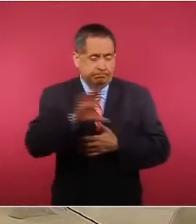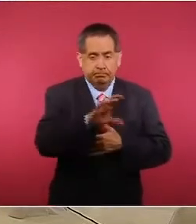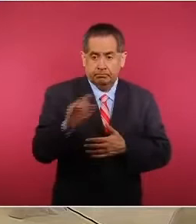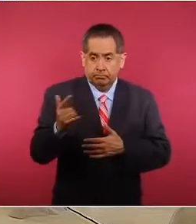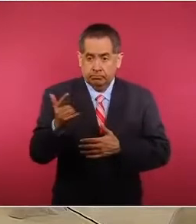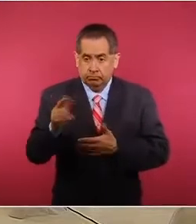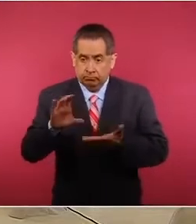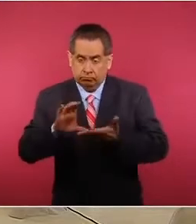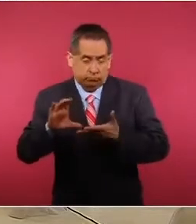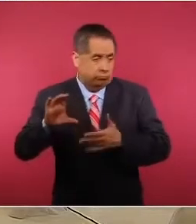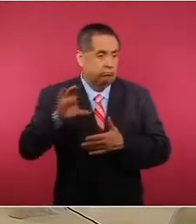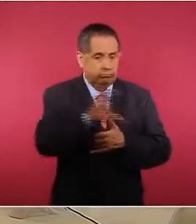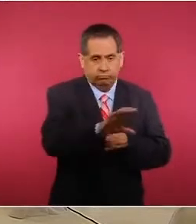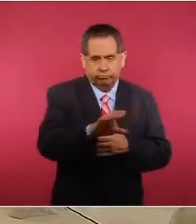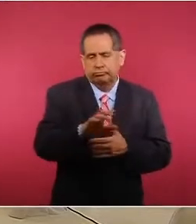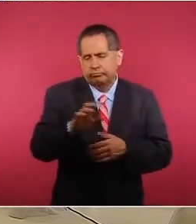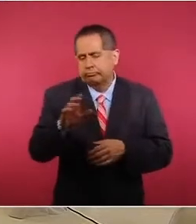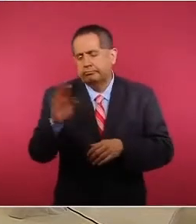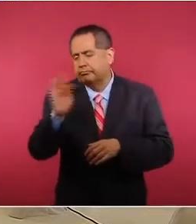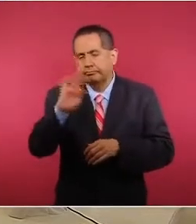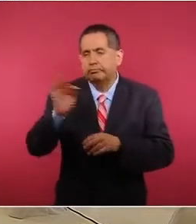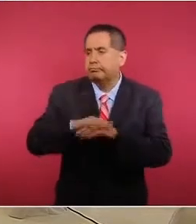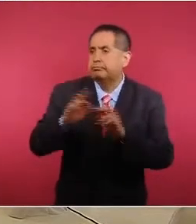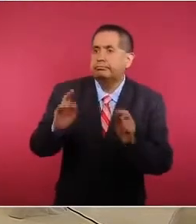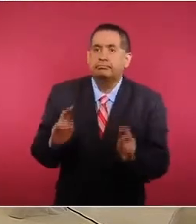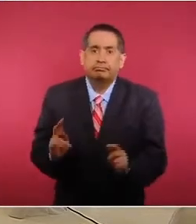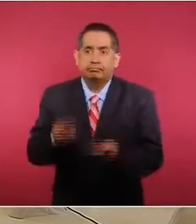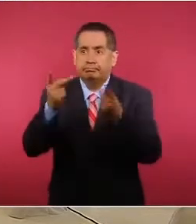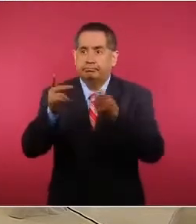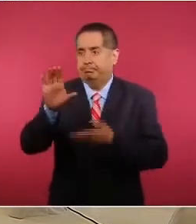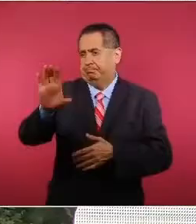julio, generado de la venta,